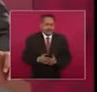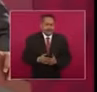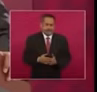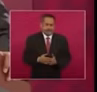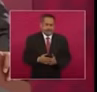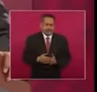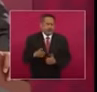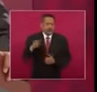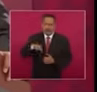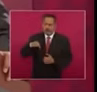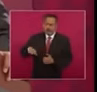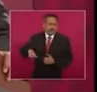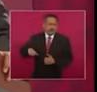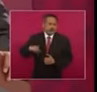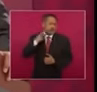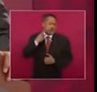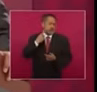Esta es una política distinta,